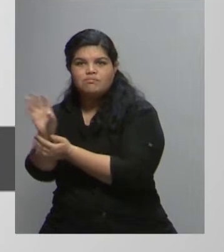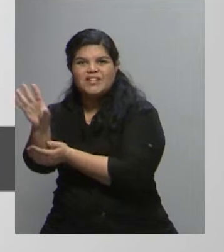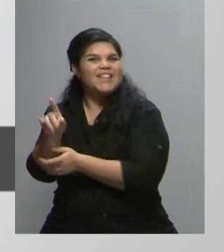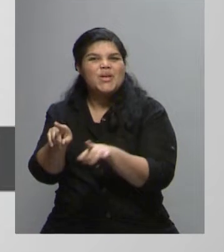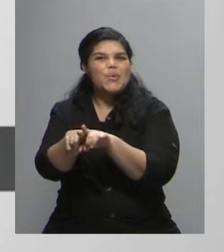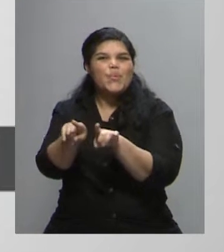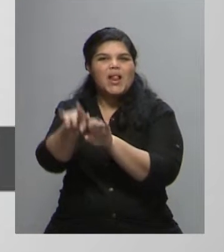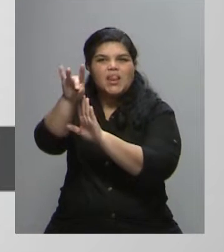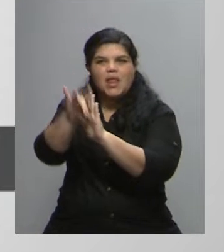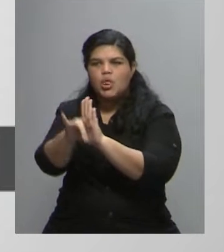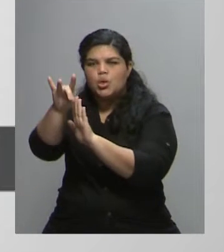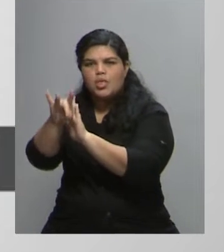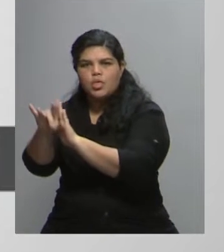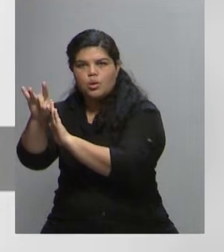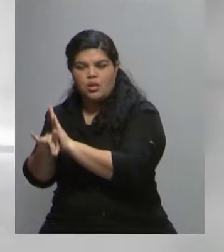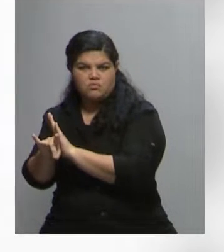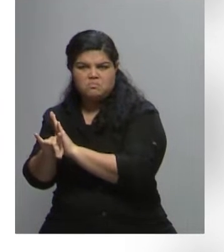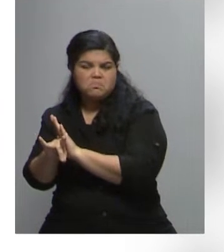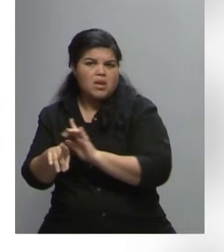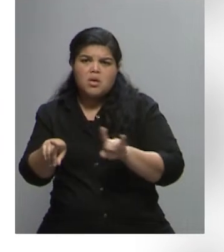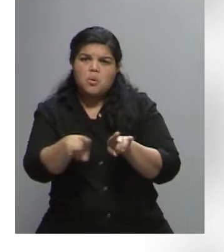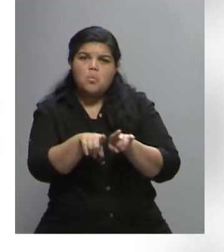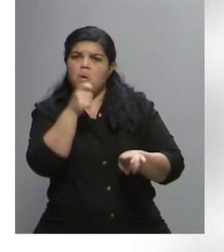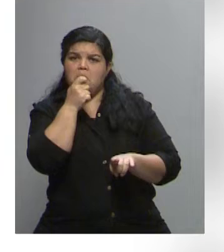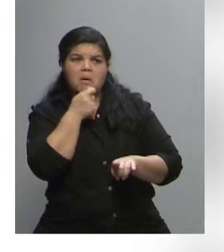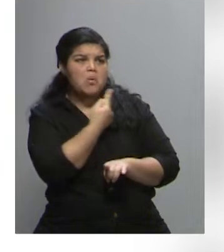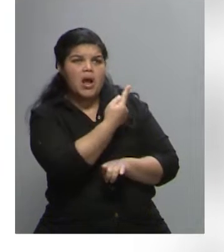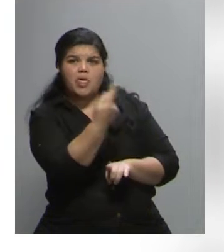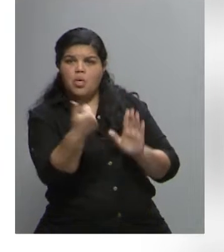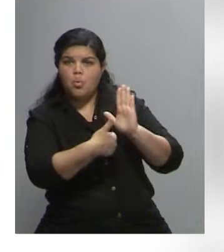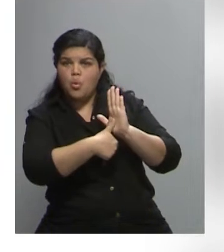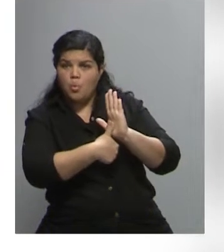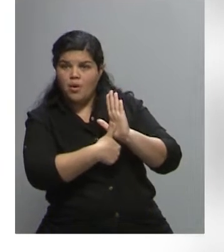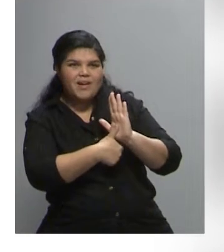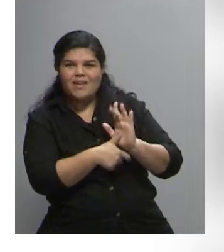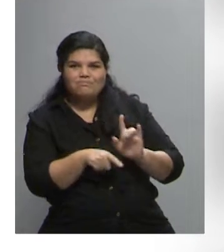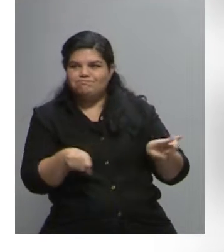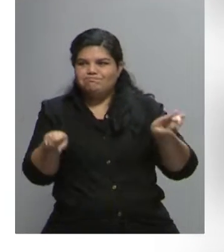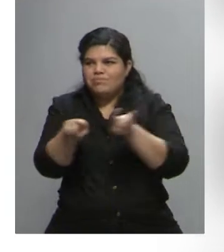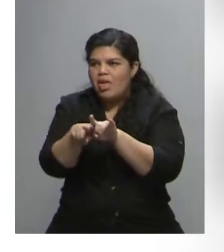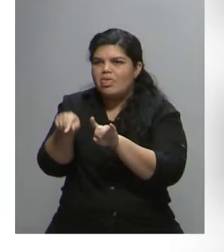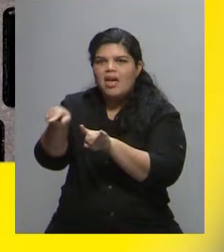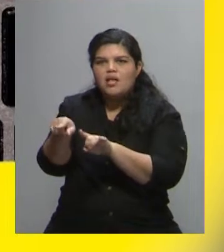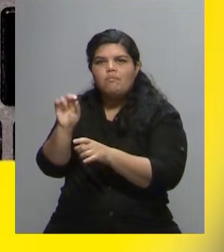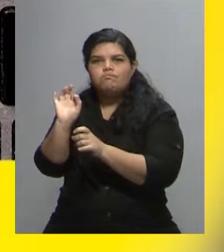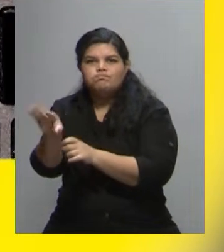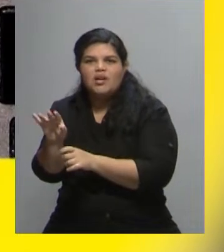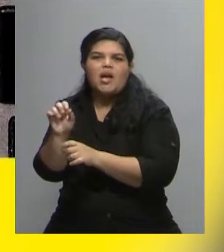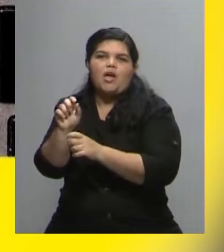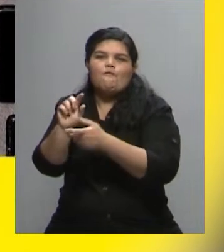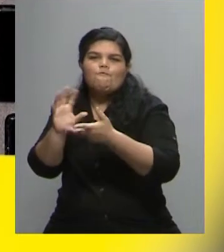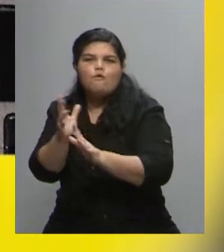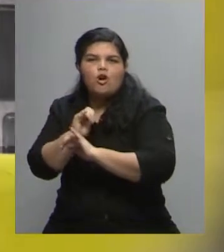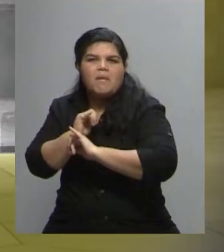andan dando vueltas por ahí, ¿no? Entonces, esa espontaneidad, esa pasividad del mecanismo es lo que explica la brutal cantidad